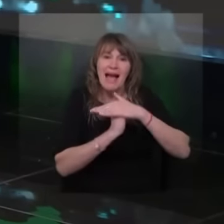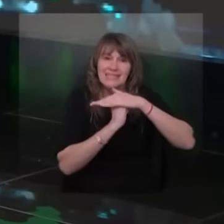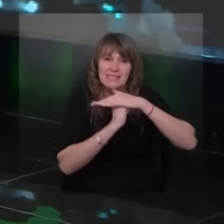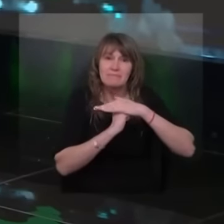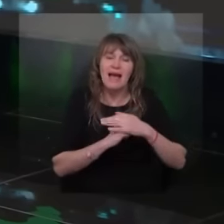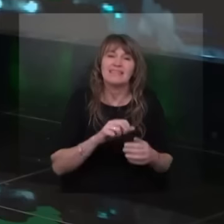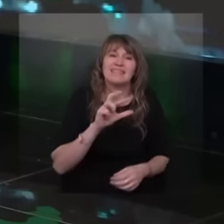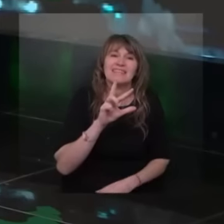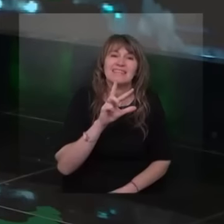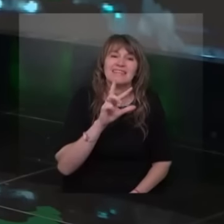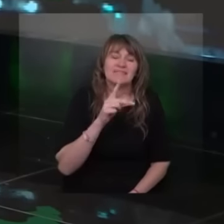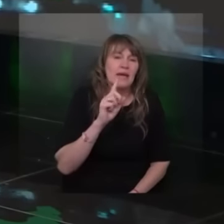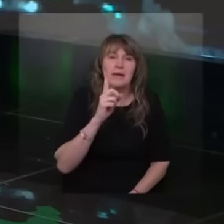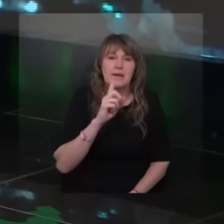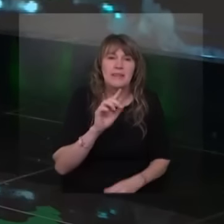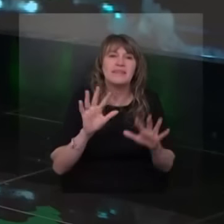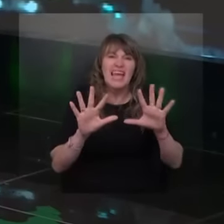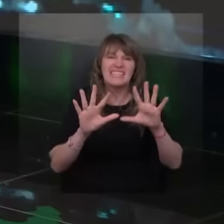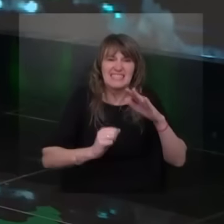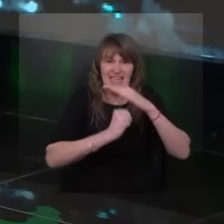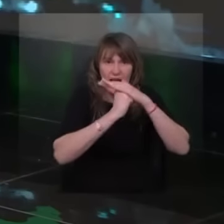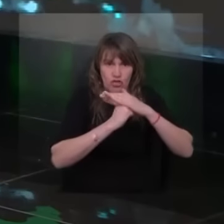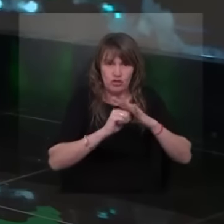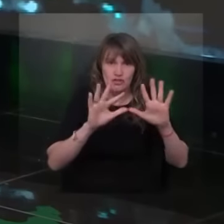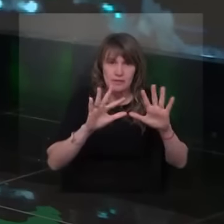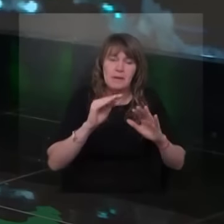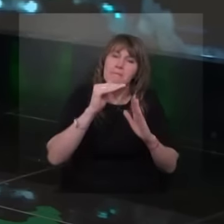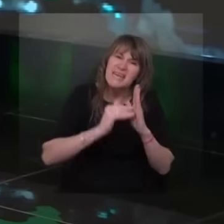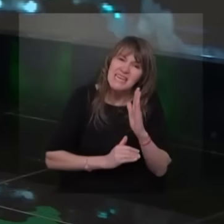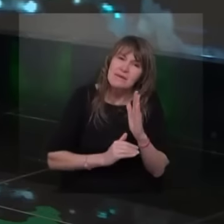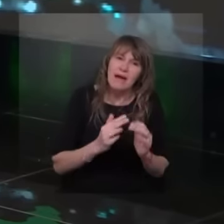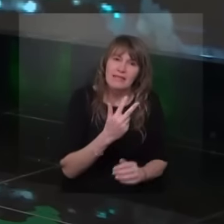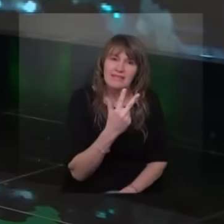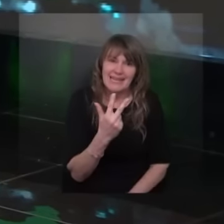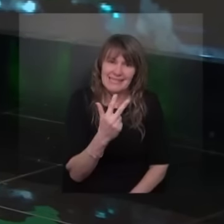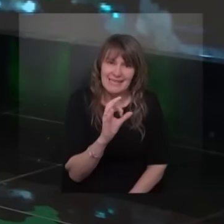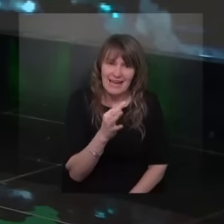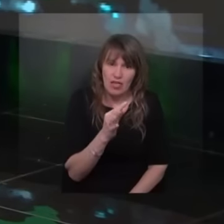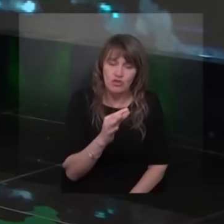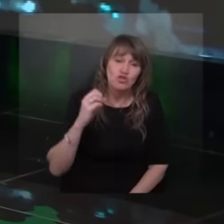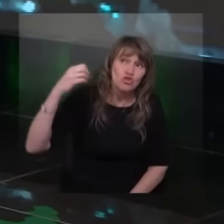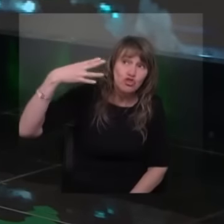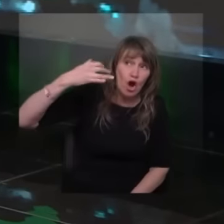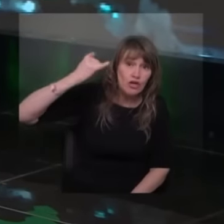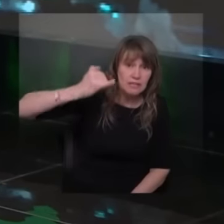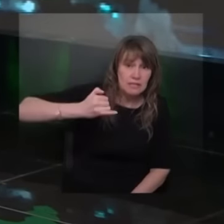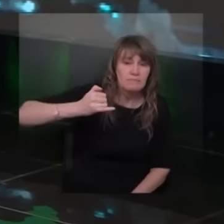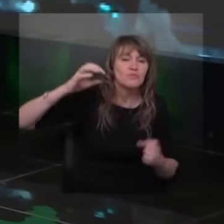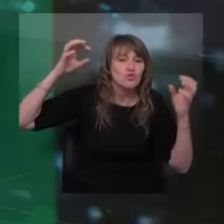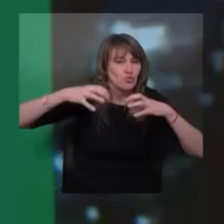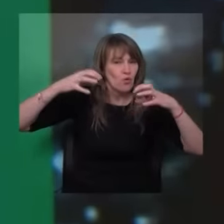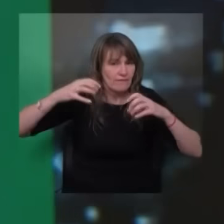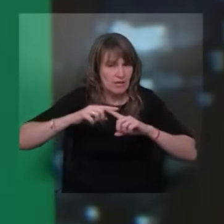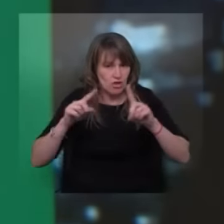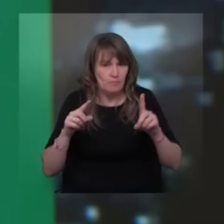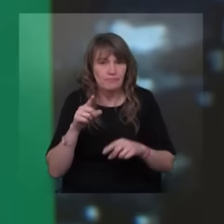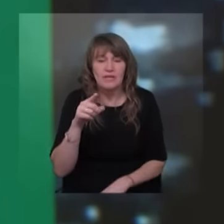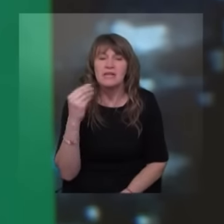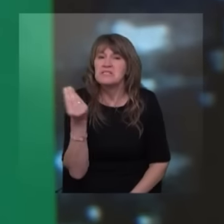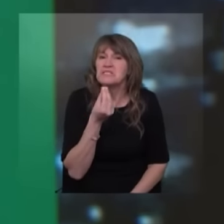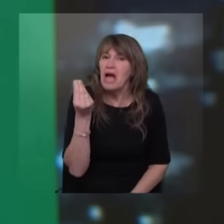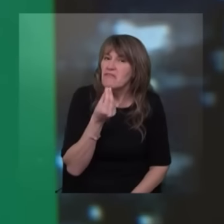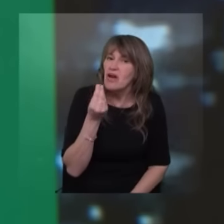3 grados y perdón en los 10 gr y la mínima en los 3 grados va a estar soleado no están previstas precipitaciones pasamos al sábado tampoco se